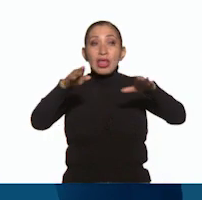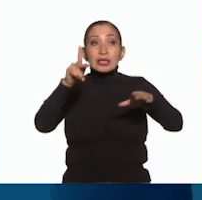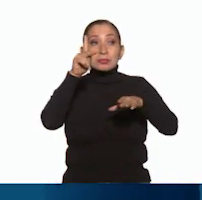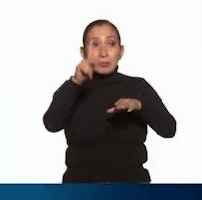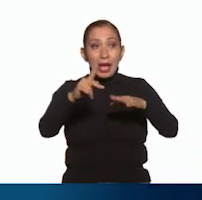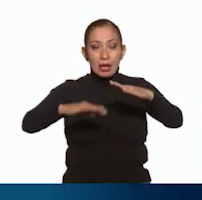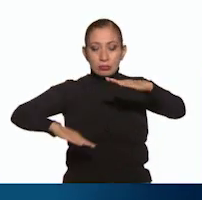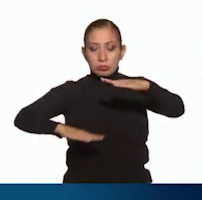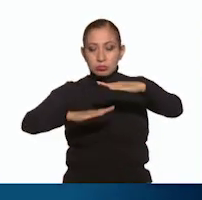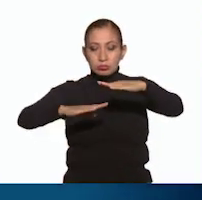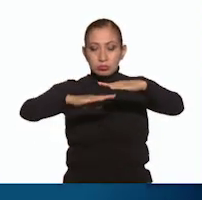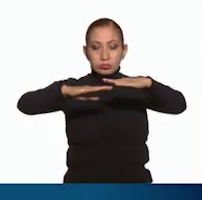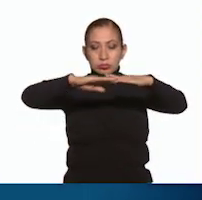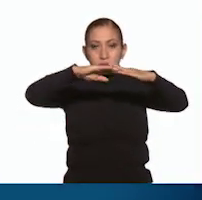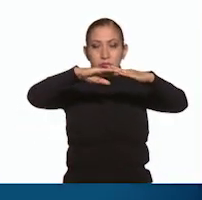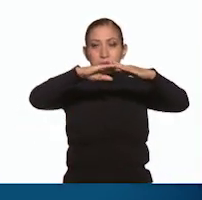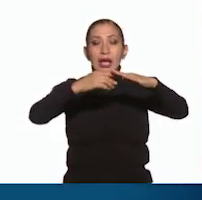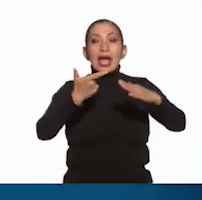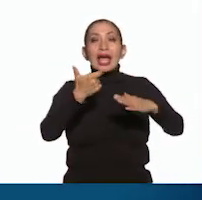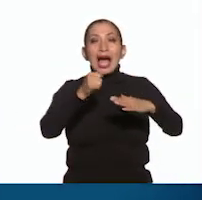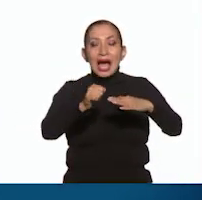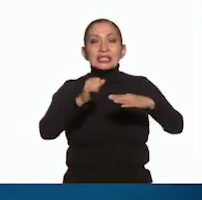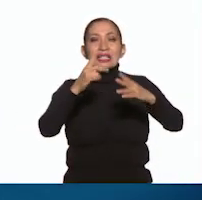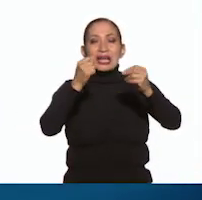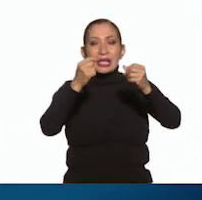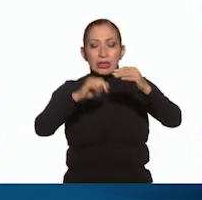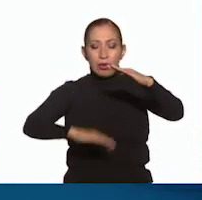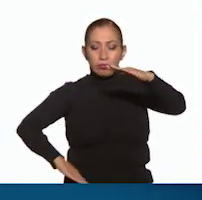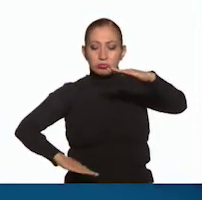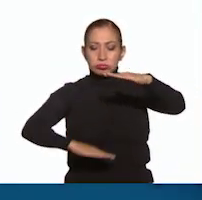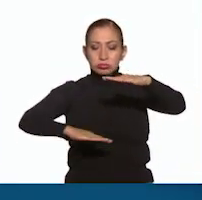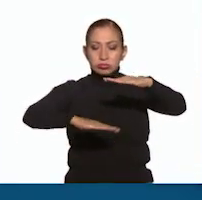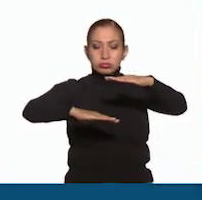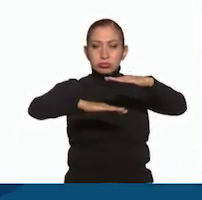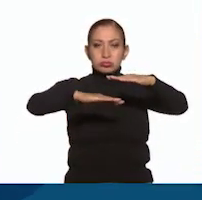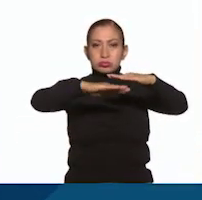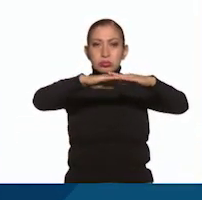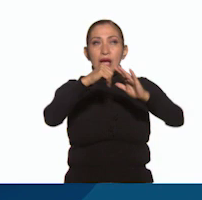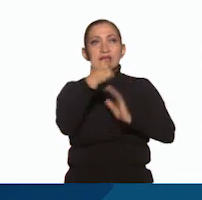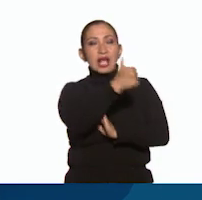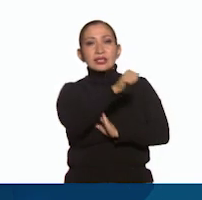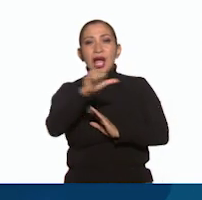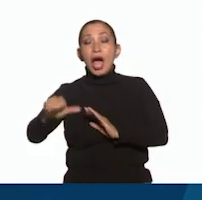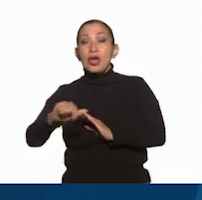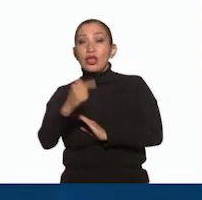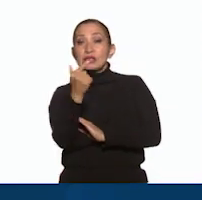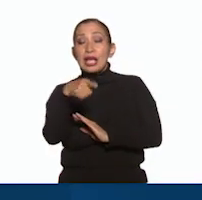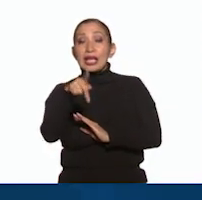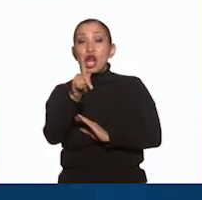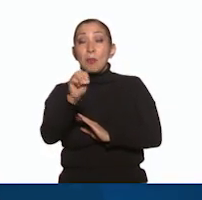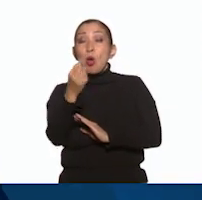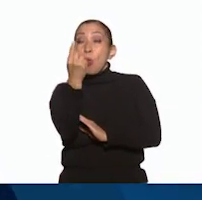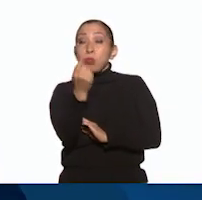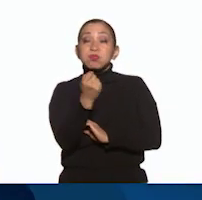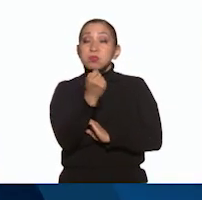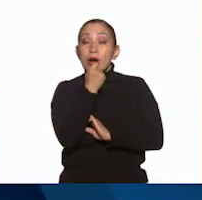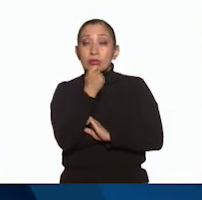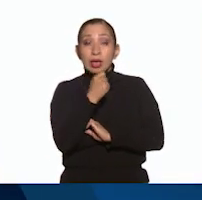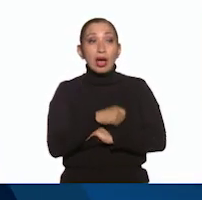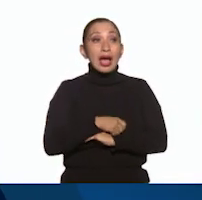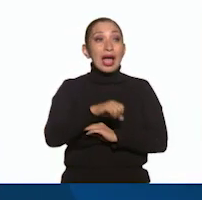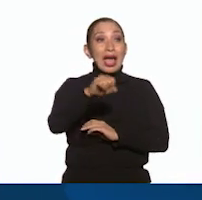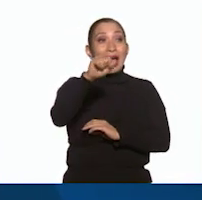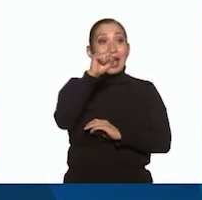atraviesan sólidos, gases y líquidos, viajan a una velocidad entre 6 a 12 kilómetros por segundo. Las ondas